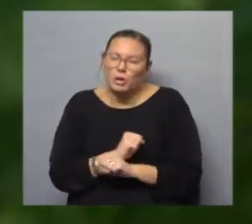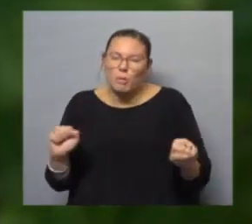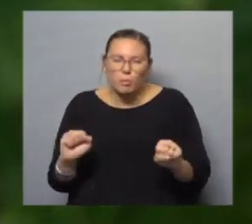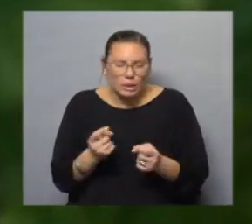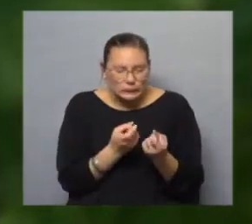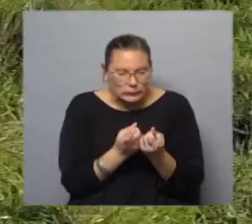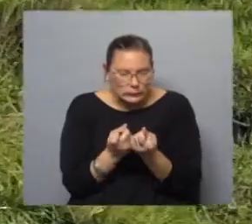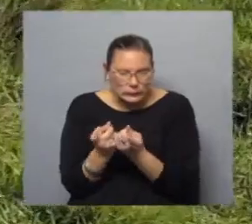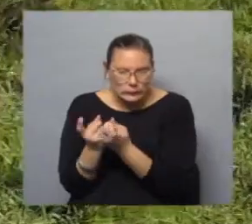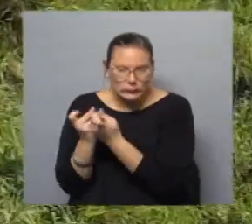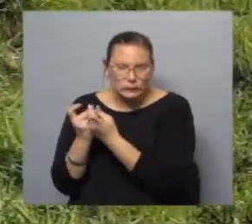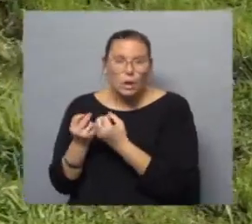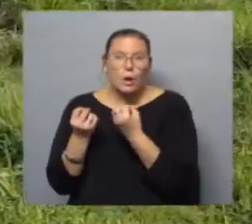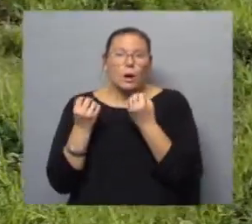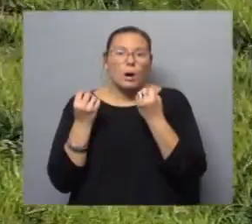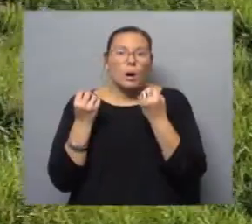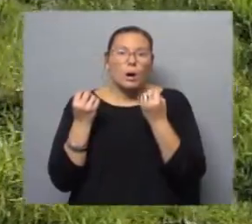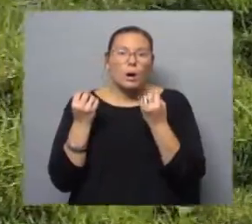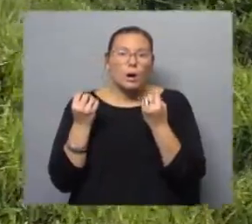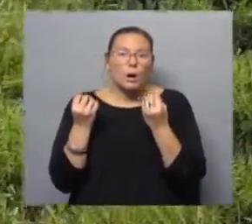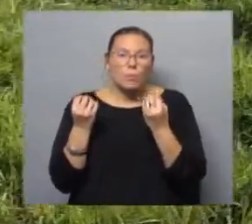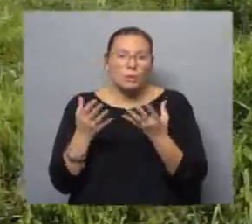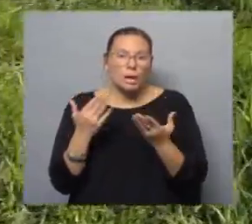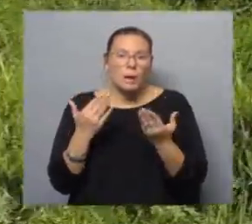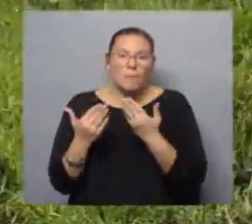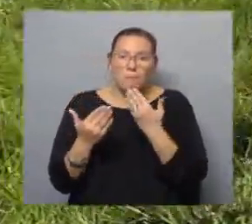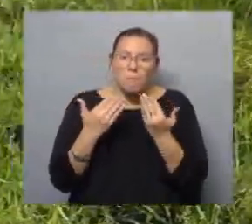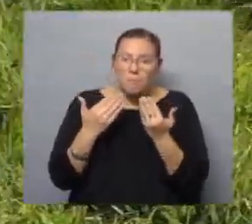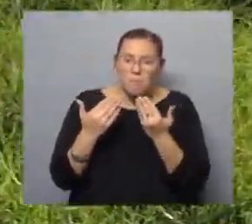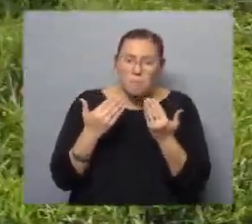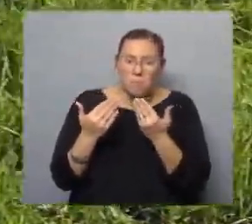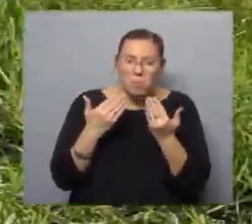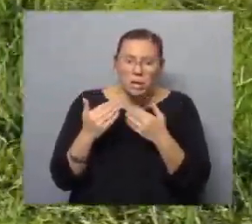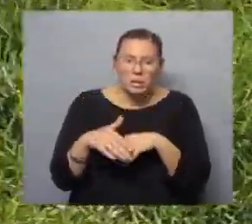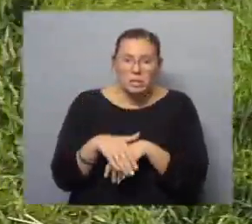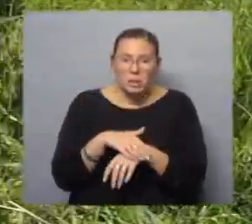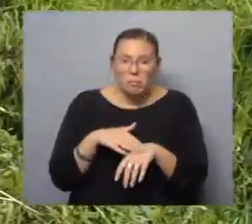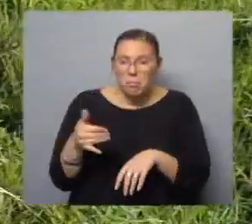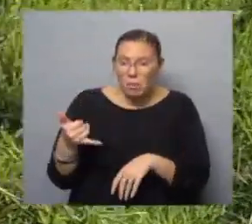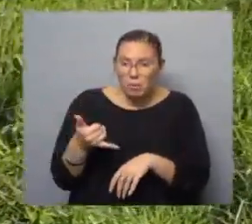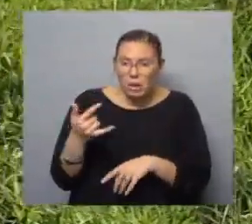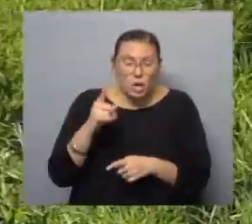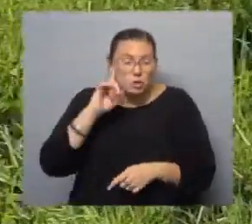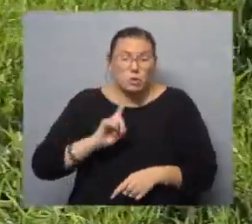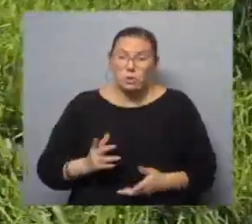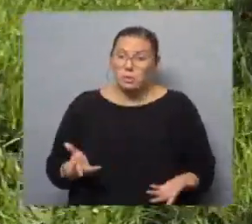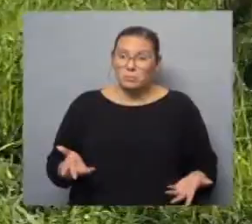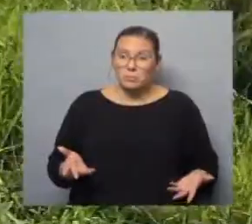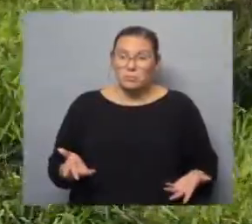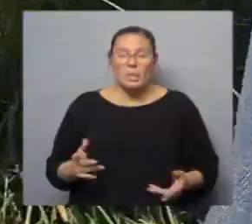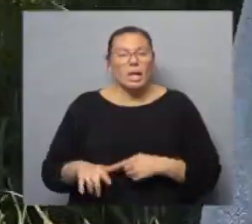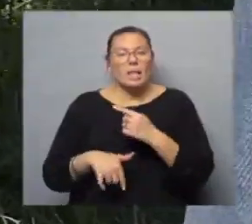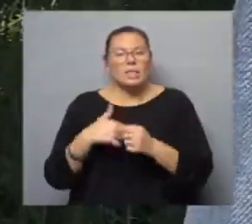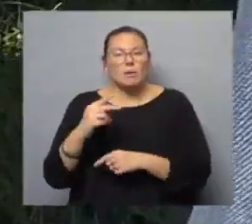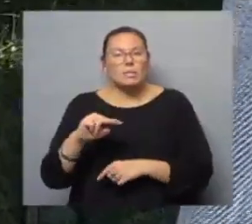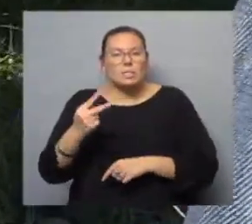biológica posible, porque aunque parezca algo tan básico, no, es desconocido. Y después,